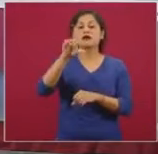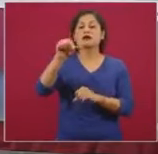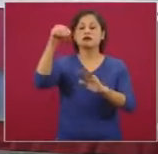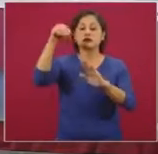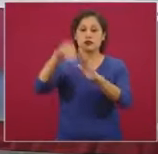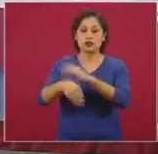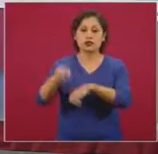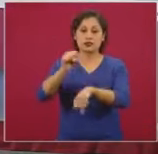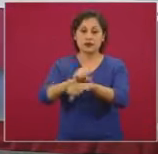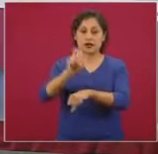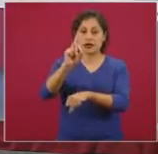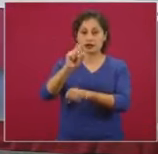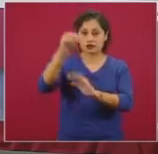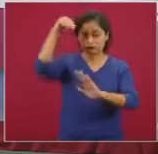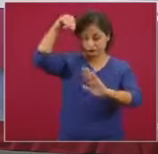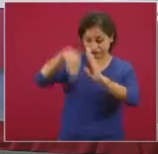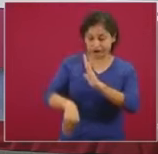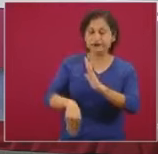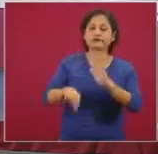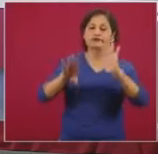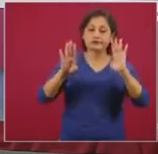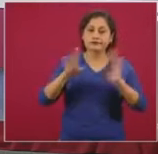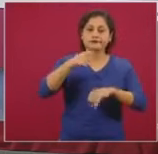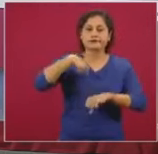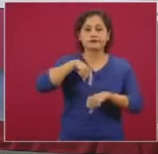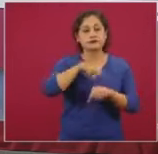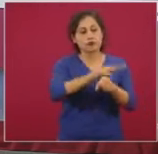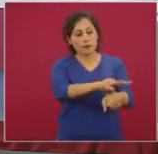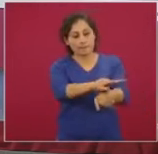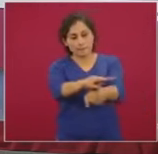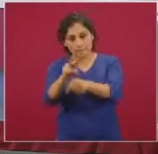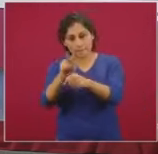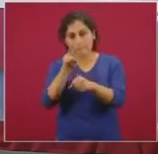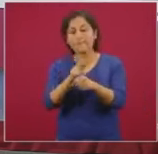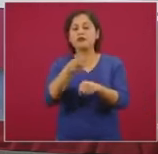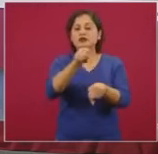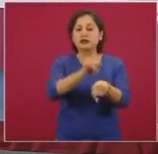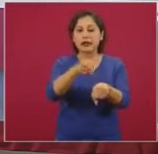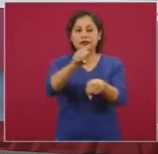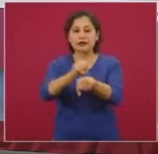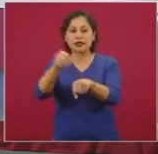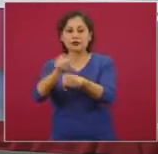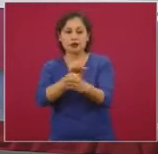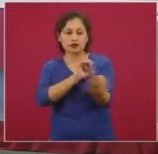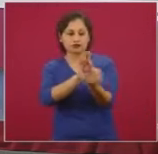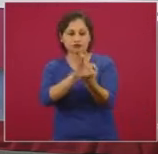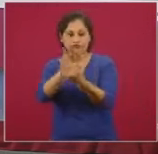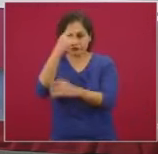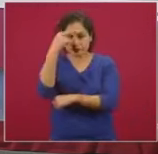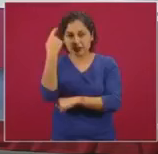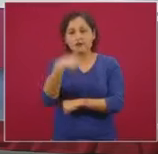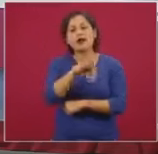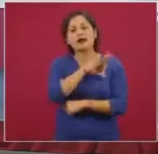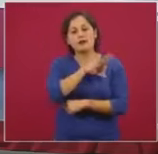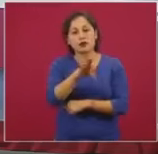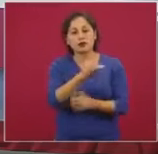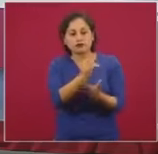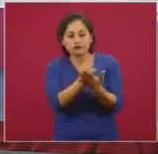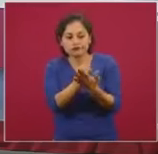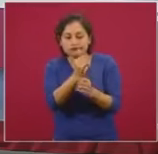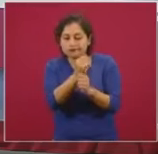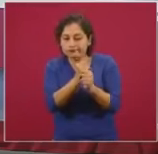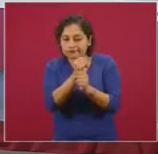pues lo vamos a tener que estar vigilando semana con semana para ir mejorando este componente de subregistro. Y ya para terminar,